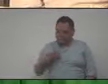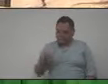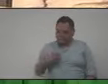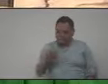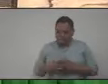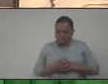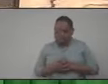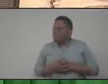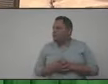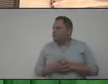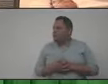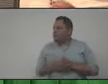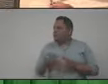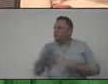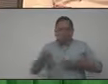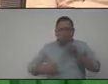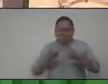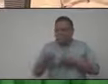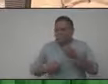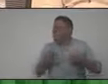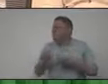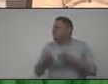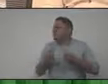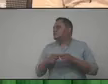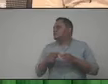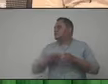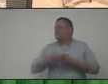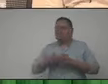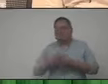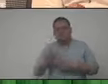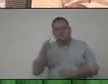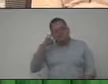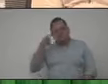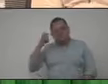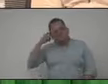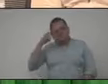me encanta correr, me encantan los deportes extremos, me encanta todo eso.